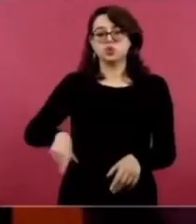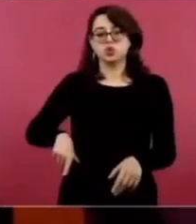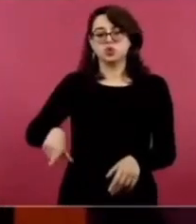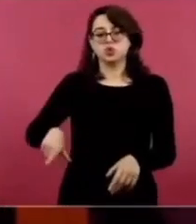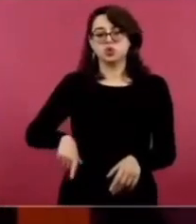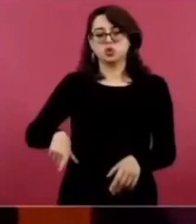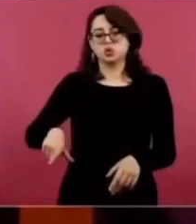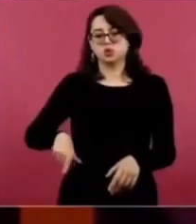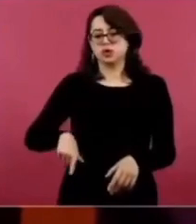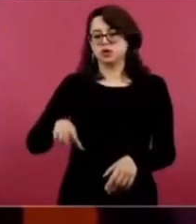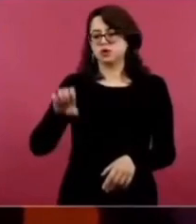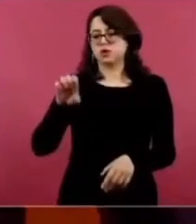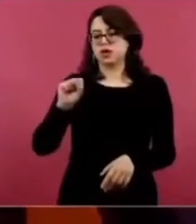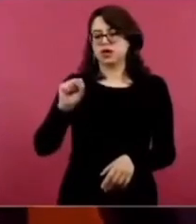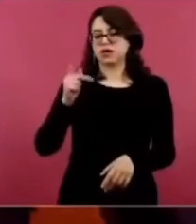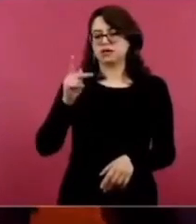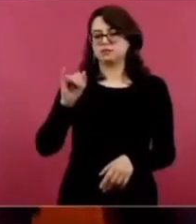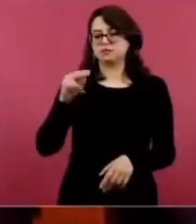de Espinosa Villarreal,